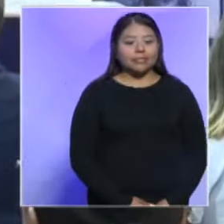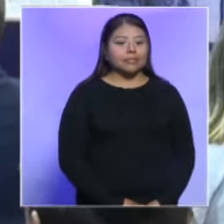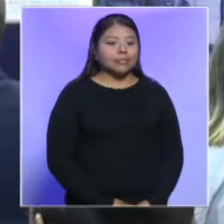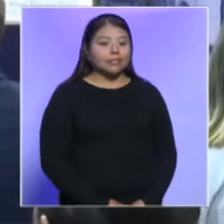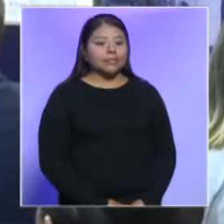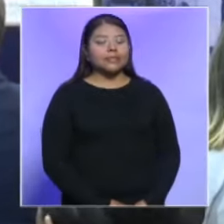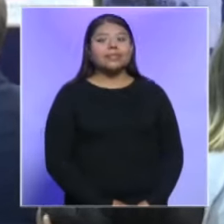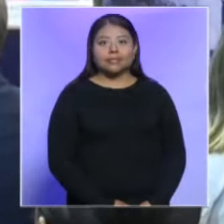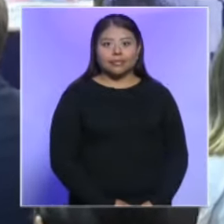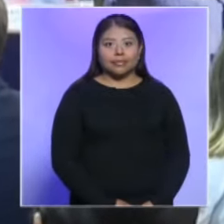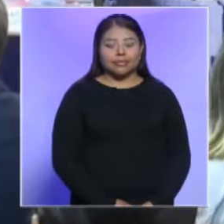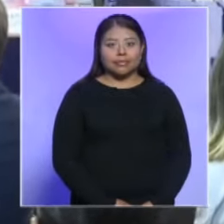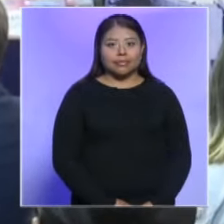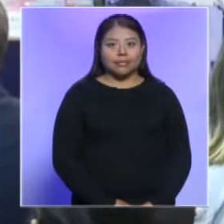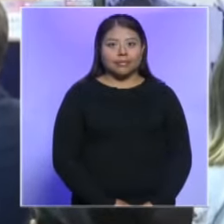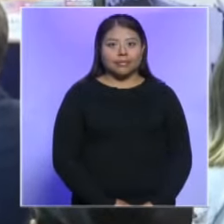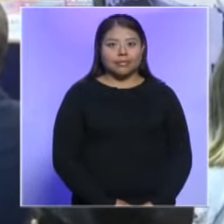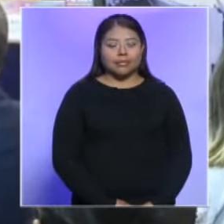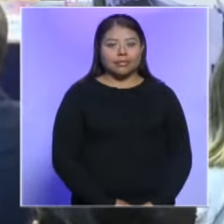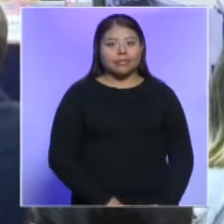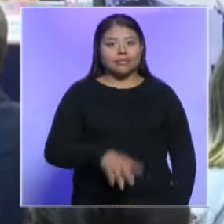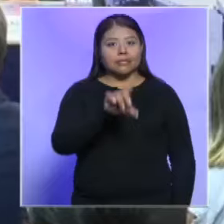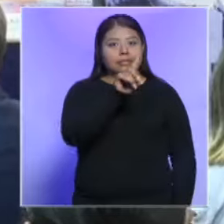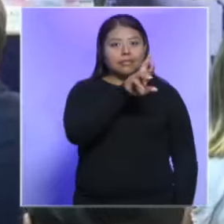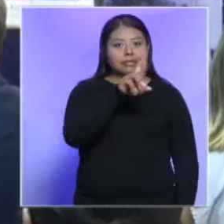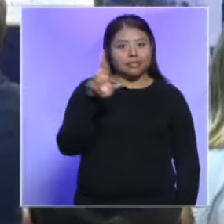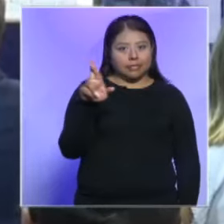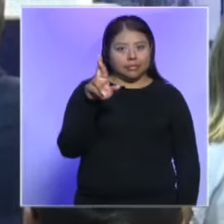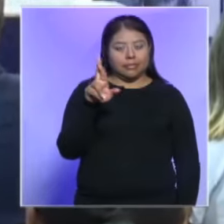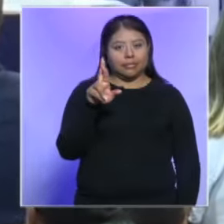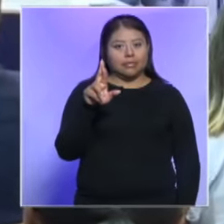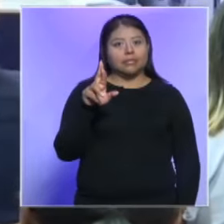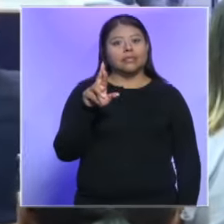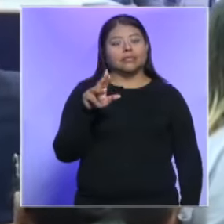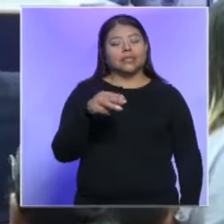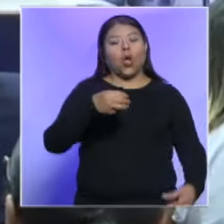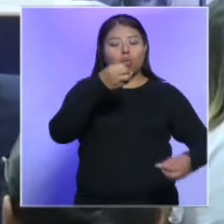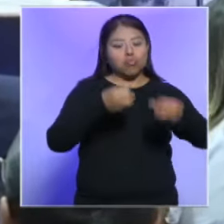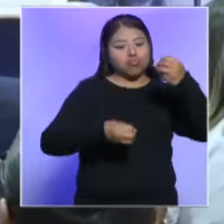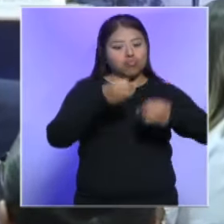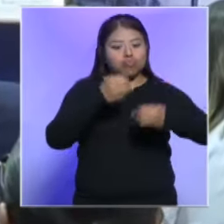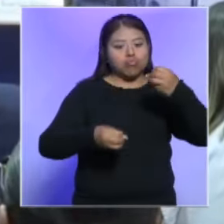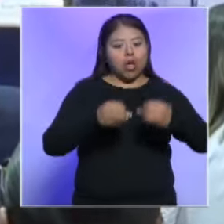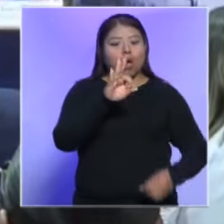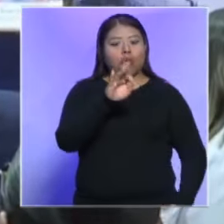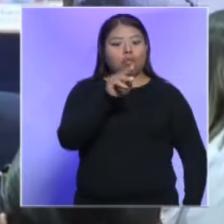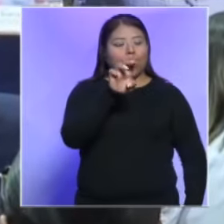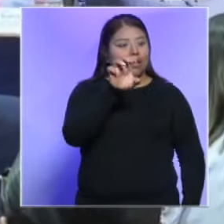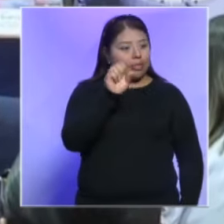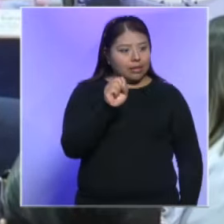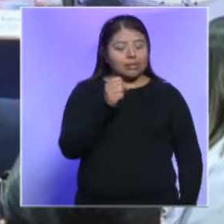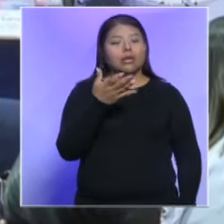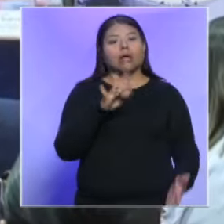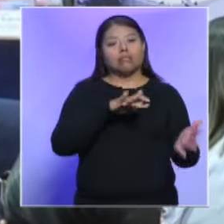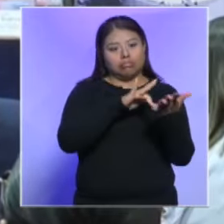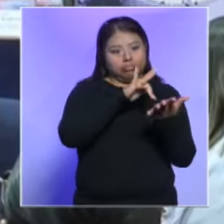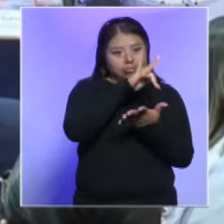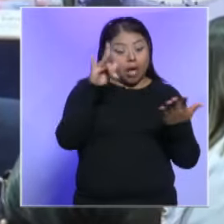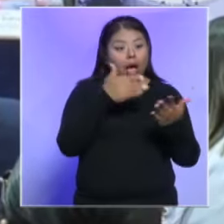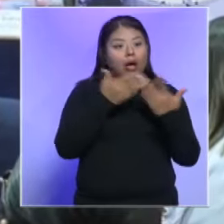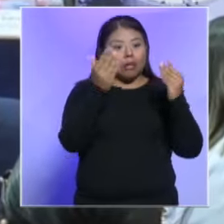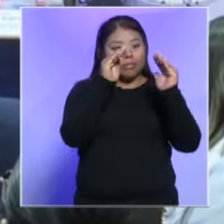Muchas gracias al doctor y magistrado Felipe Alfredo Fuentes Barrera. Y ahora le rogaría a la doctora, la